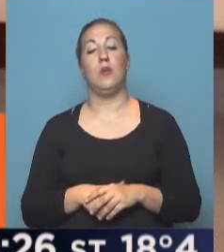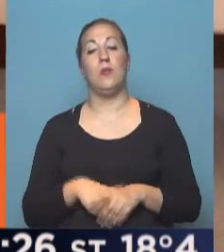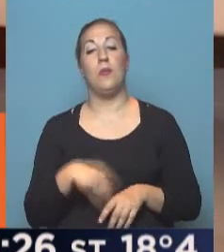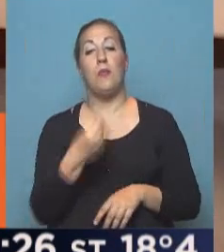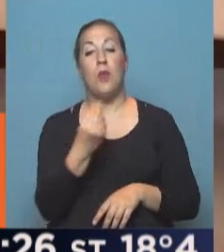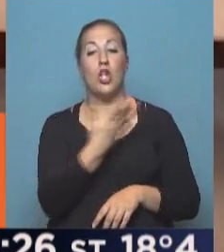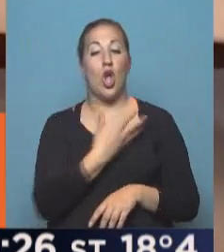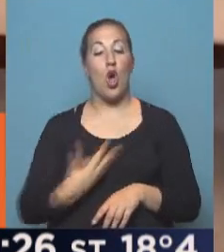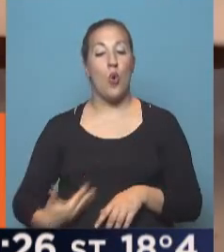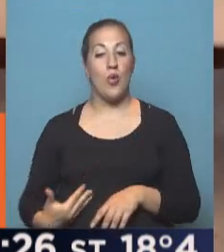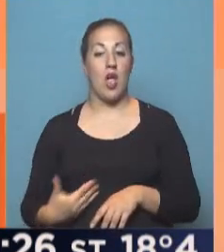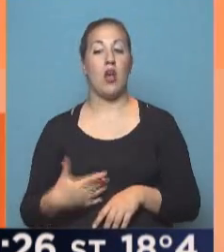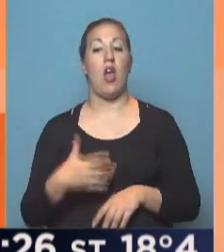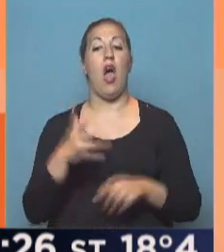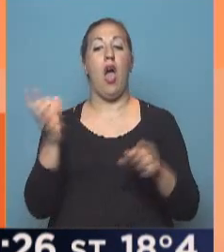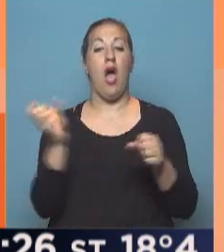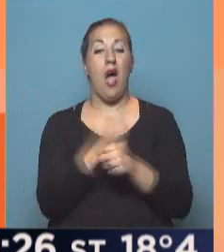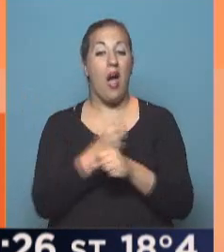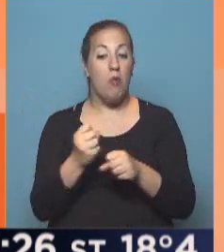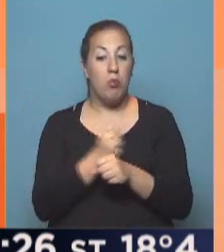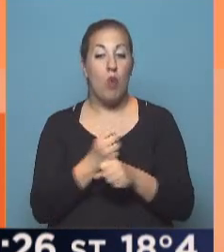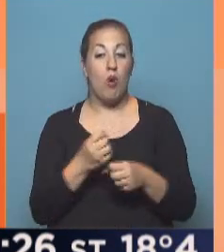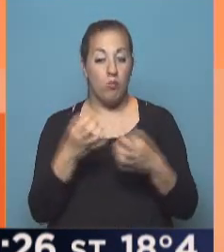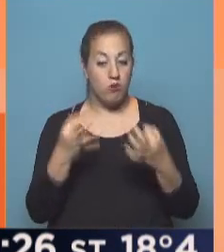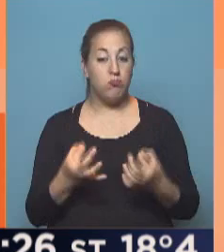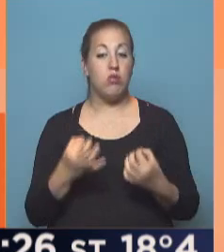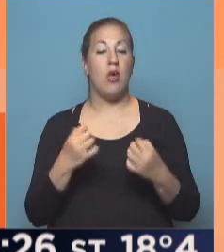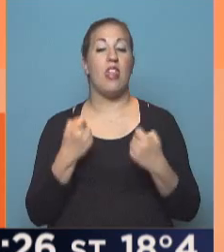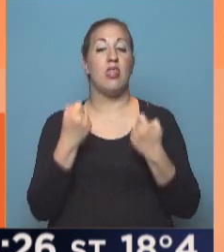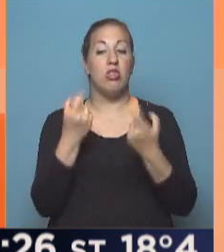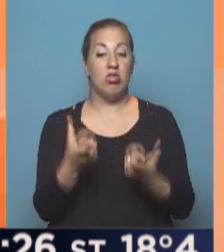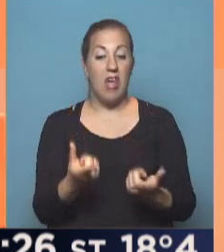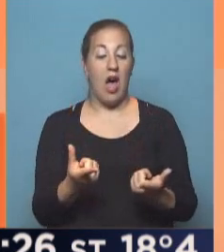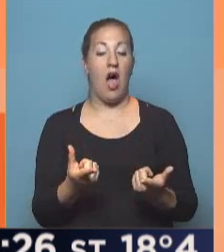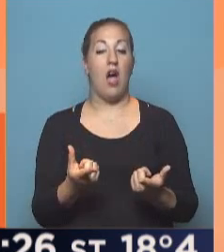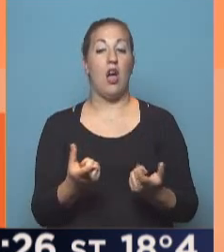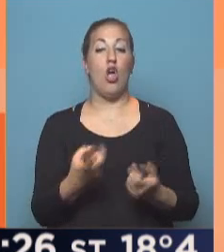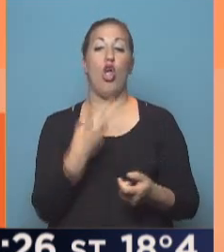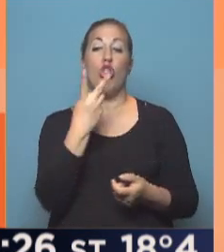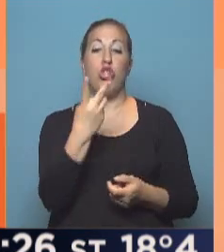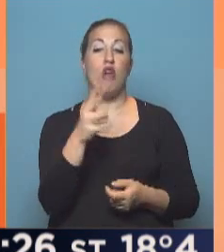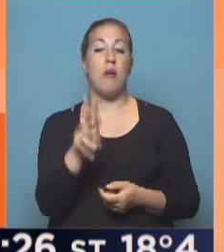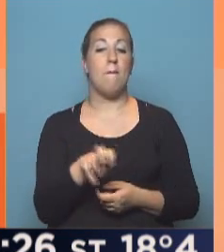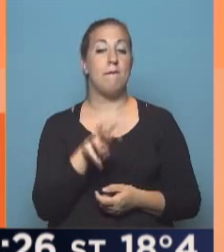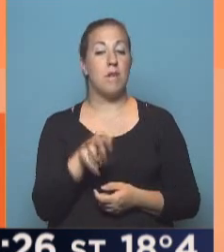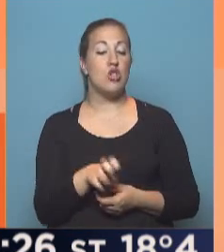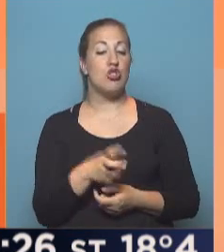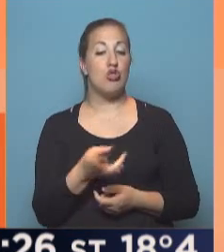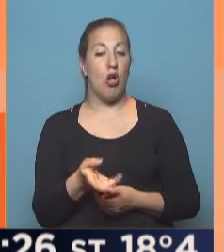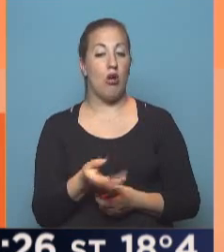el estado aprobó en definitiva otorgarle estas dos pensiones de